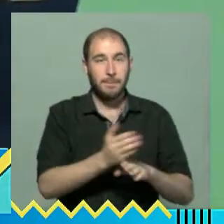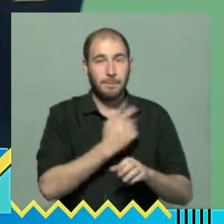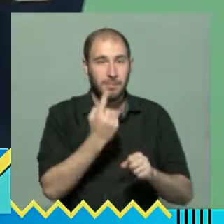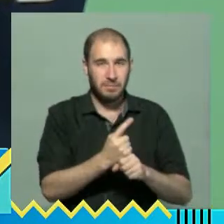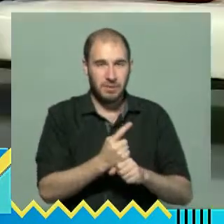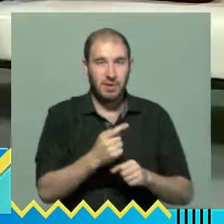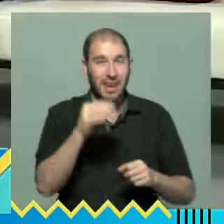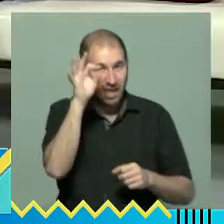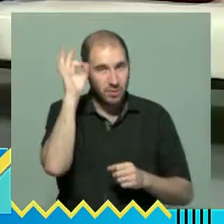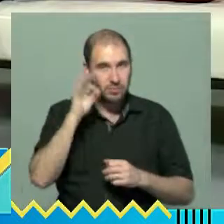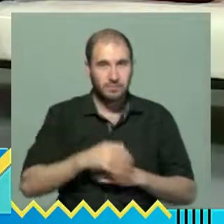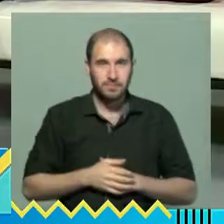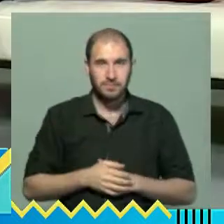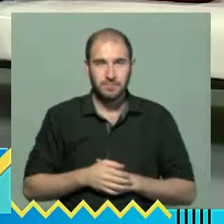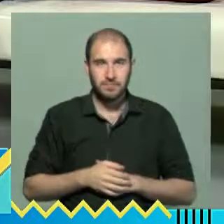También.